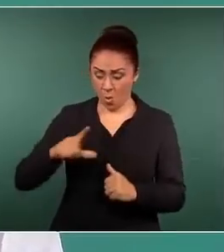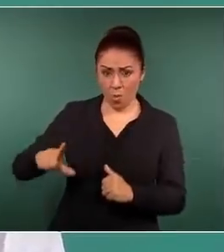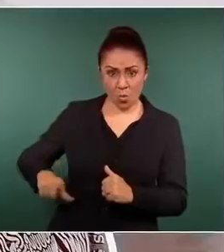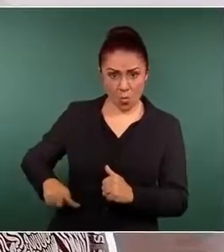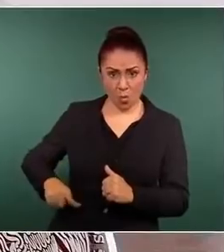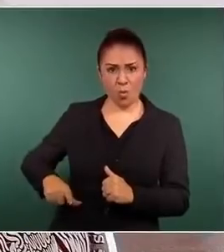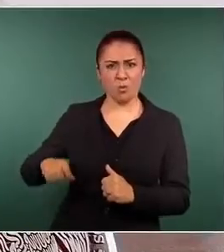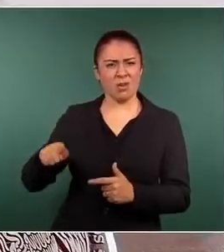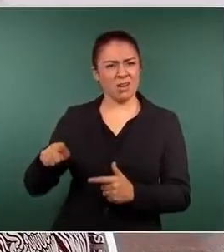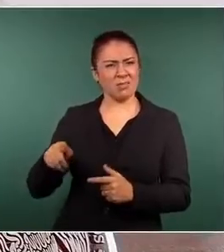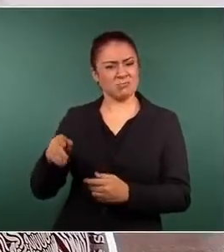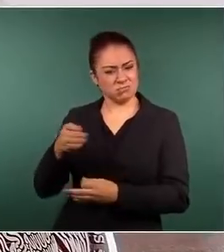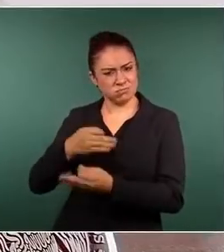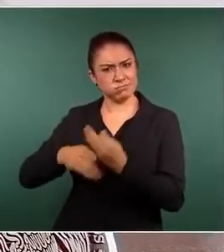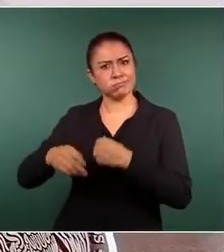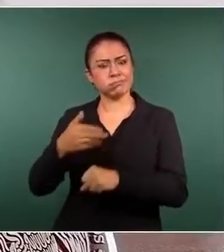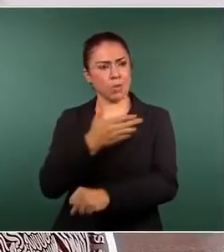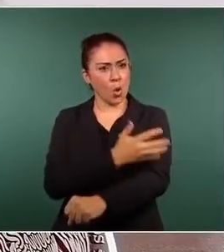sea honesta